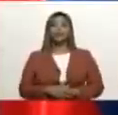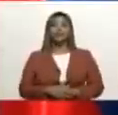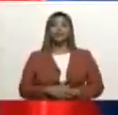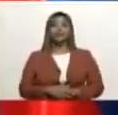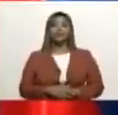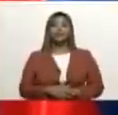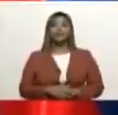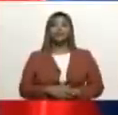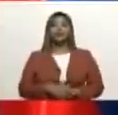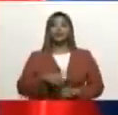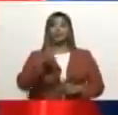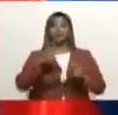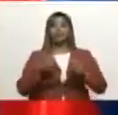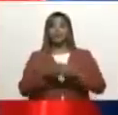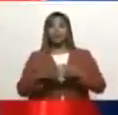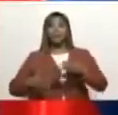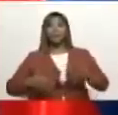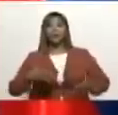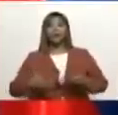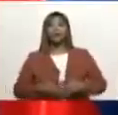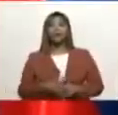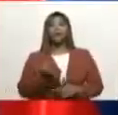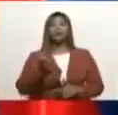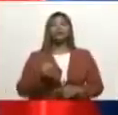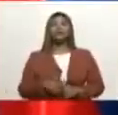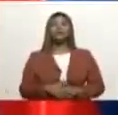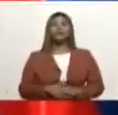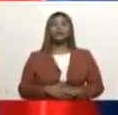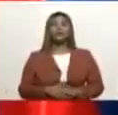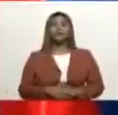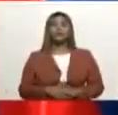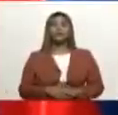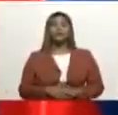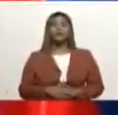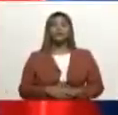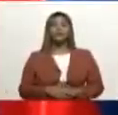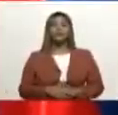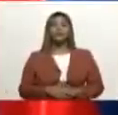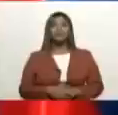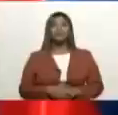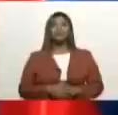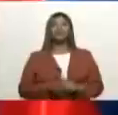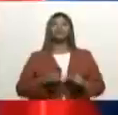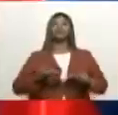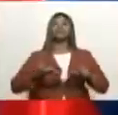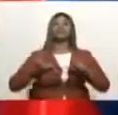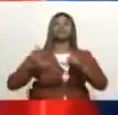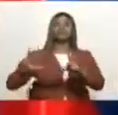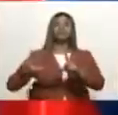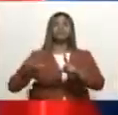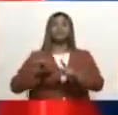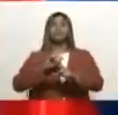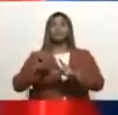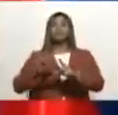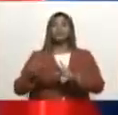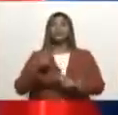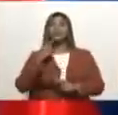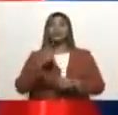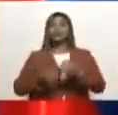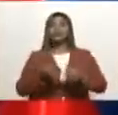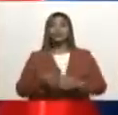Los agresores también dejaron un panfleto en el sitio